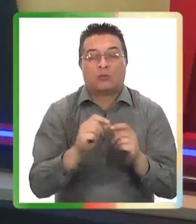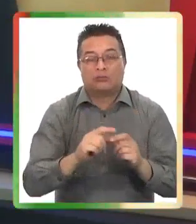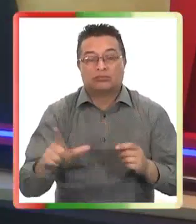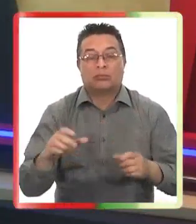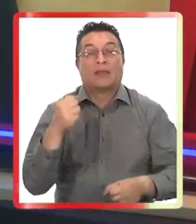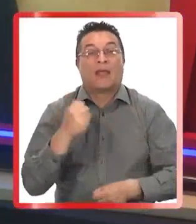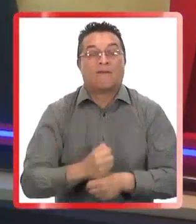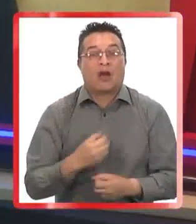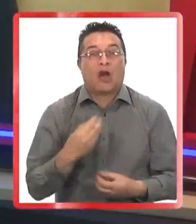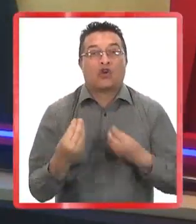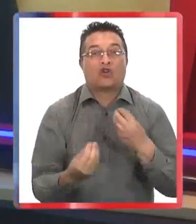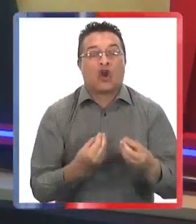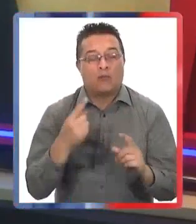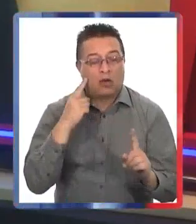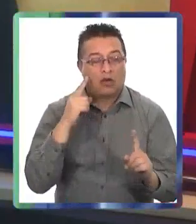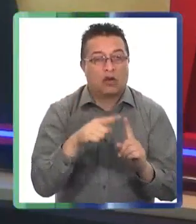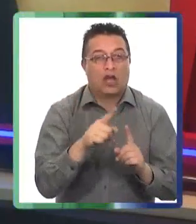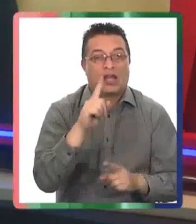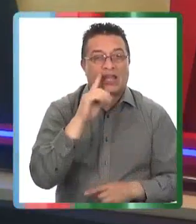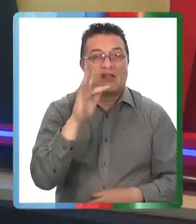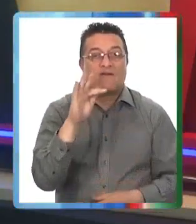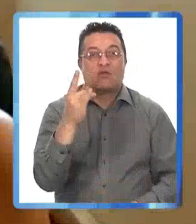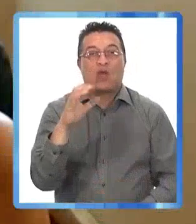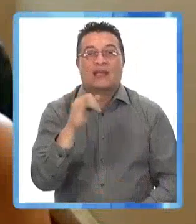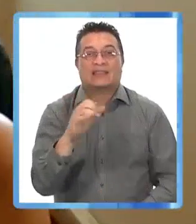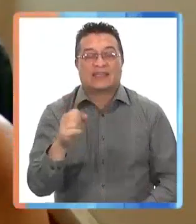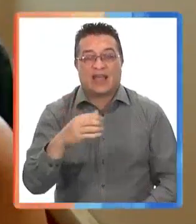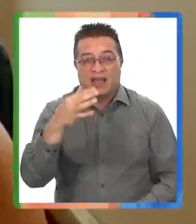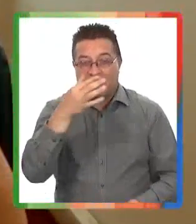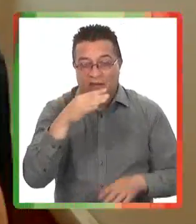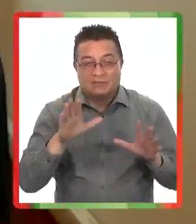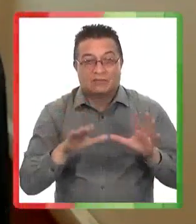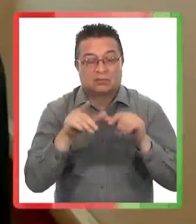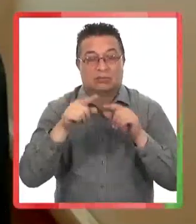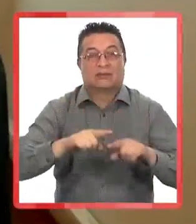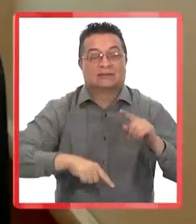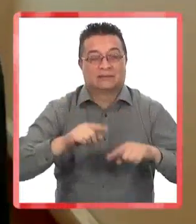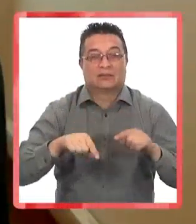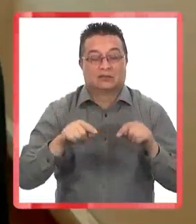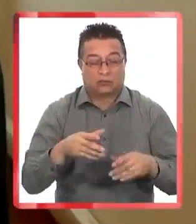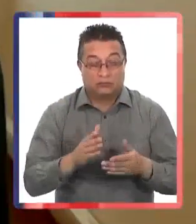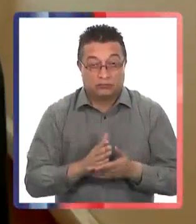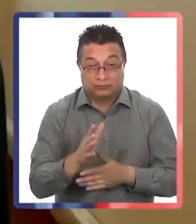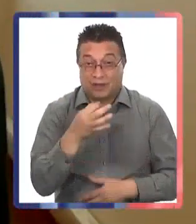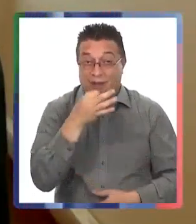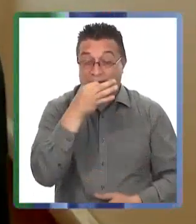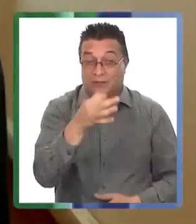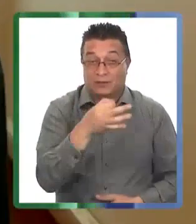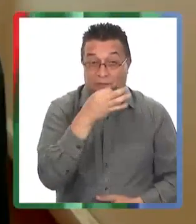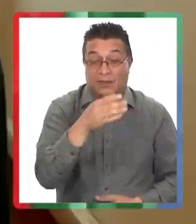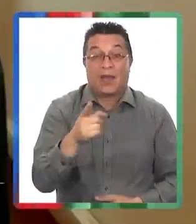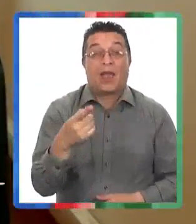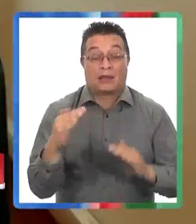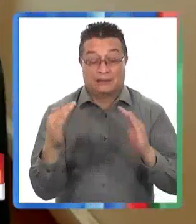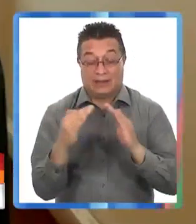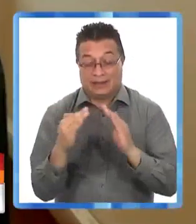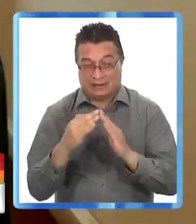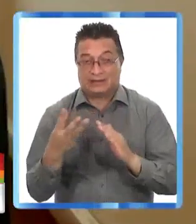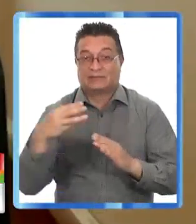focos de influenza aviar en distintas zonas de nuestro territorio? Comencé comentándote por las aves de traspatio, porque